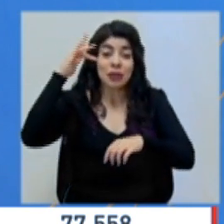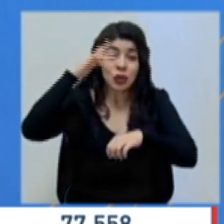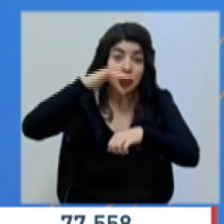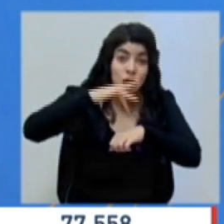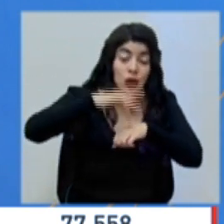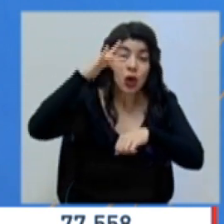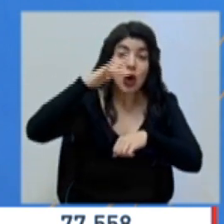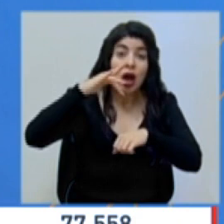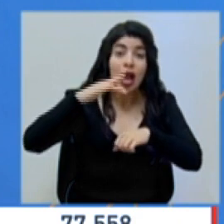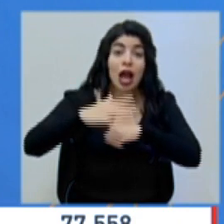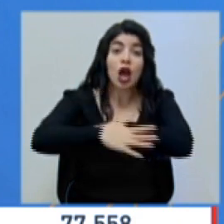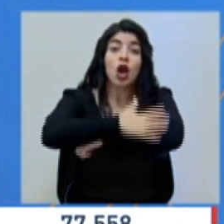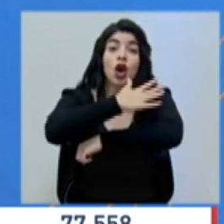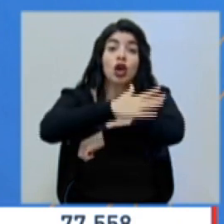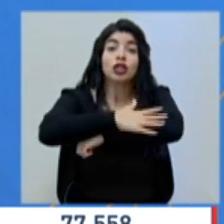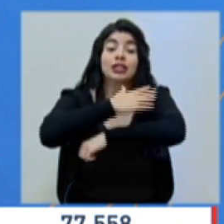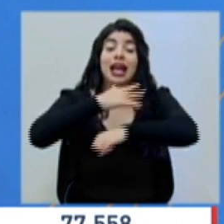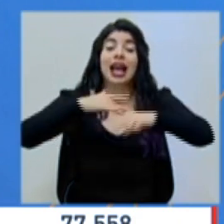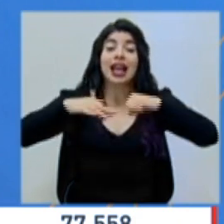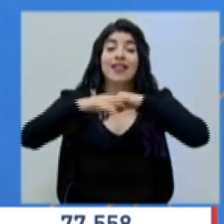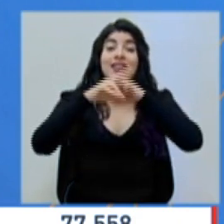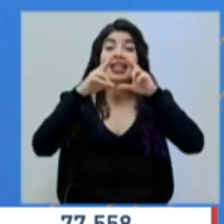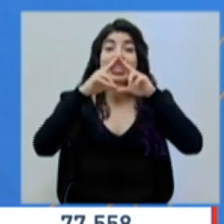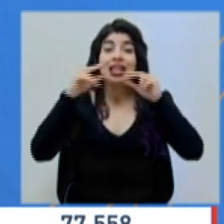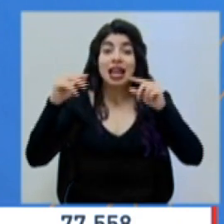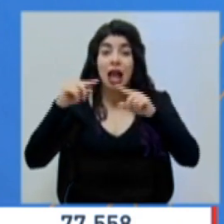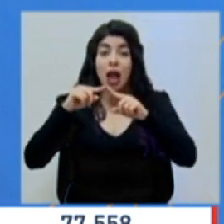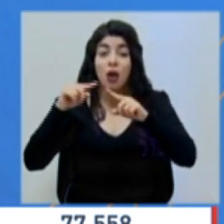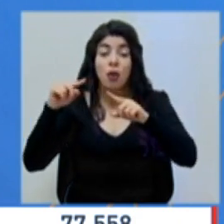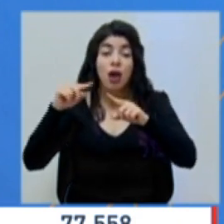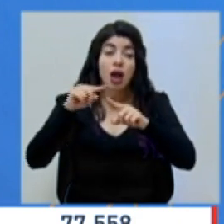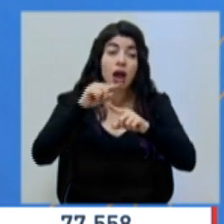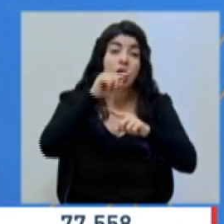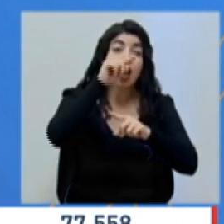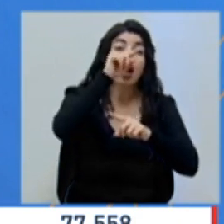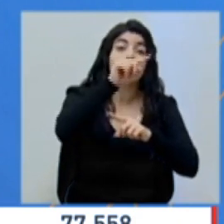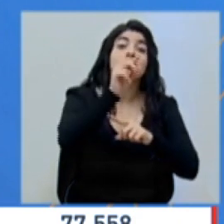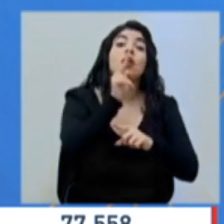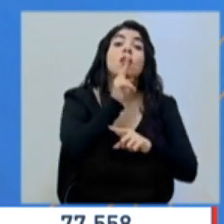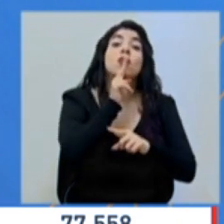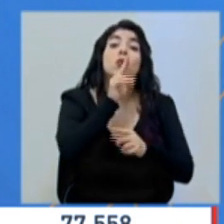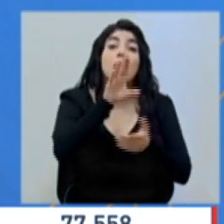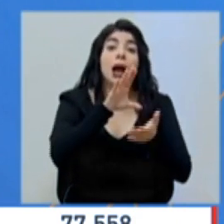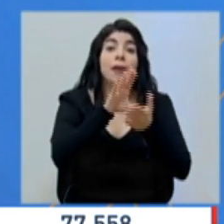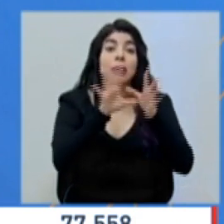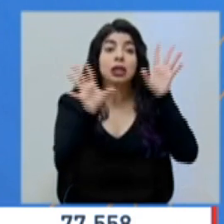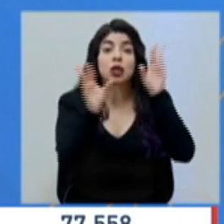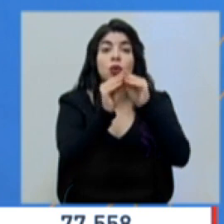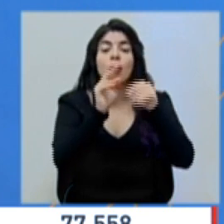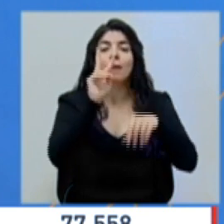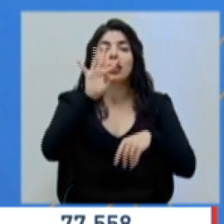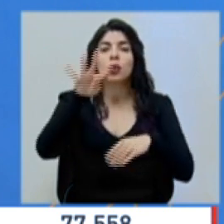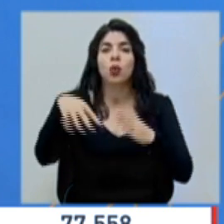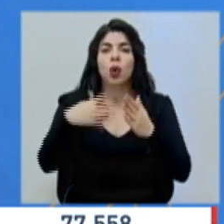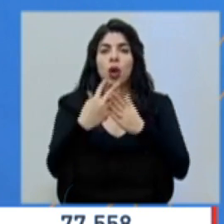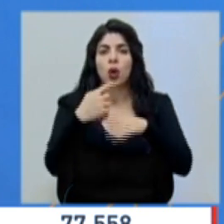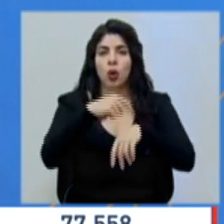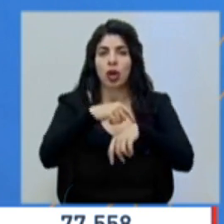a la costa caribeña de Nicaragua hasta la llegada a la capital hondureña van a pasar 24 horas,